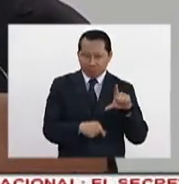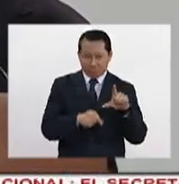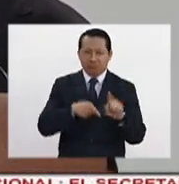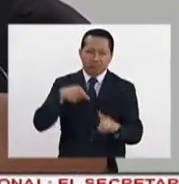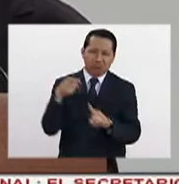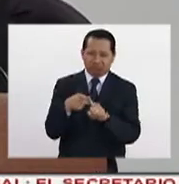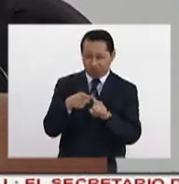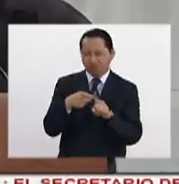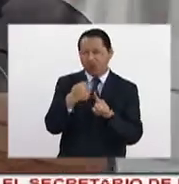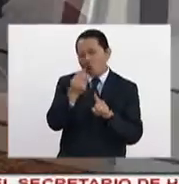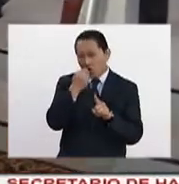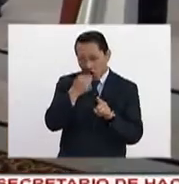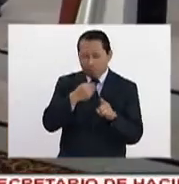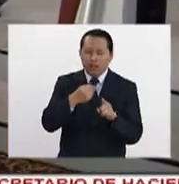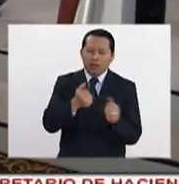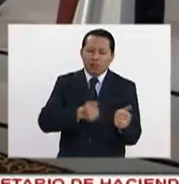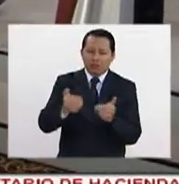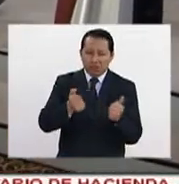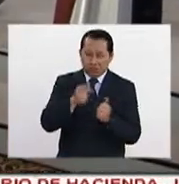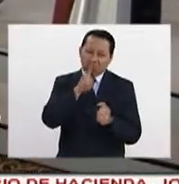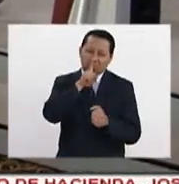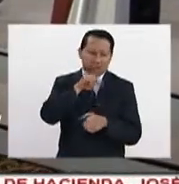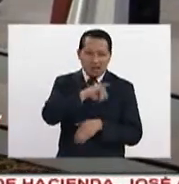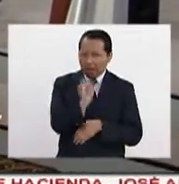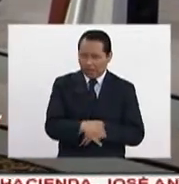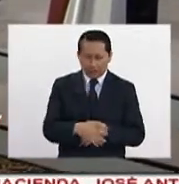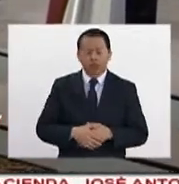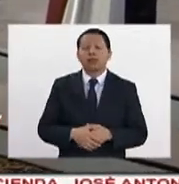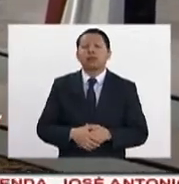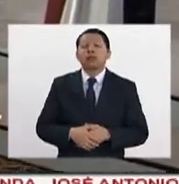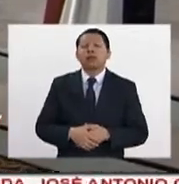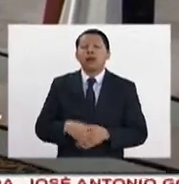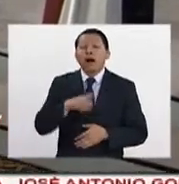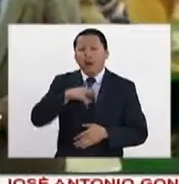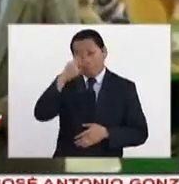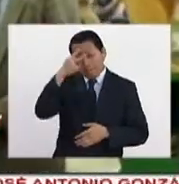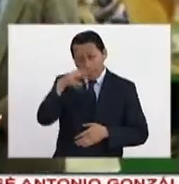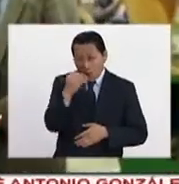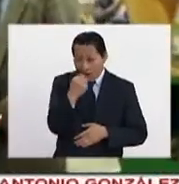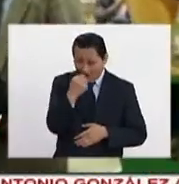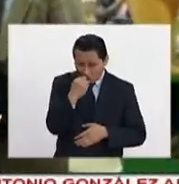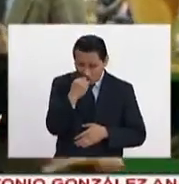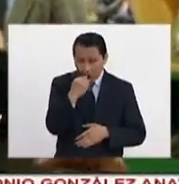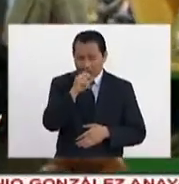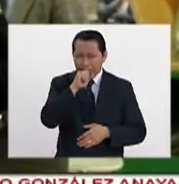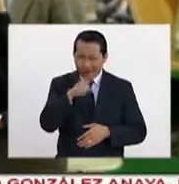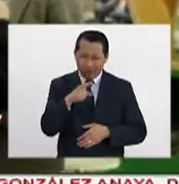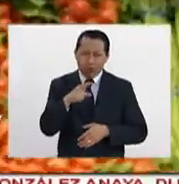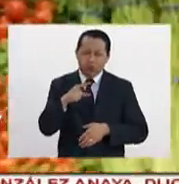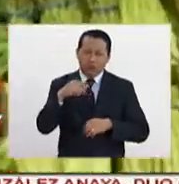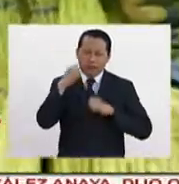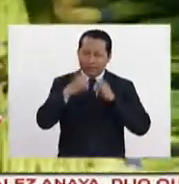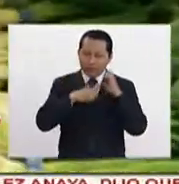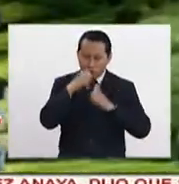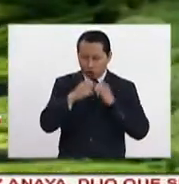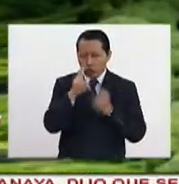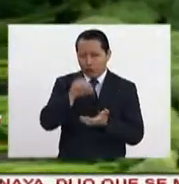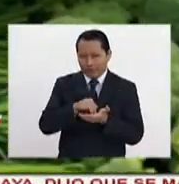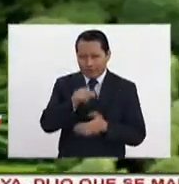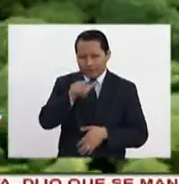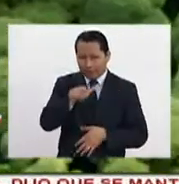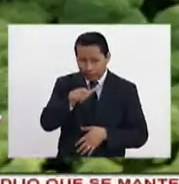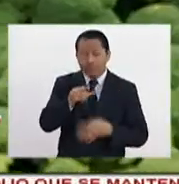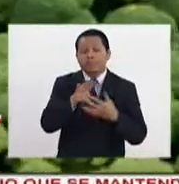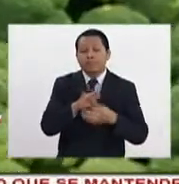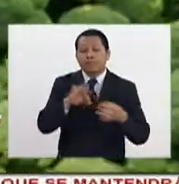rubro agroalimentario. Al inaugurar la segunda edición de México Alimentaria Food Show 2017, el presidente afirmó que